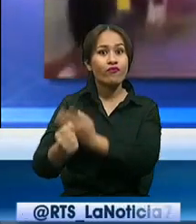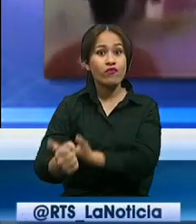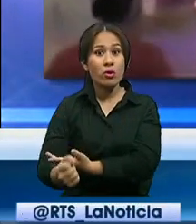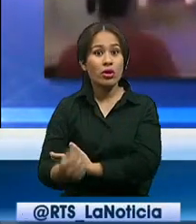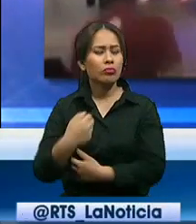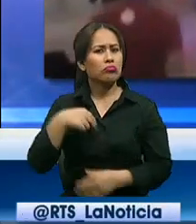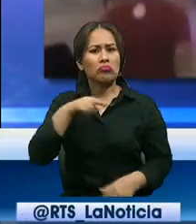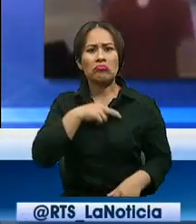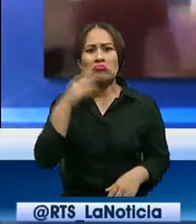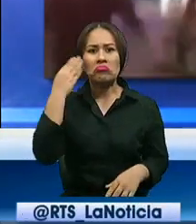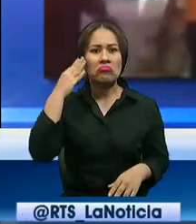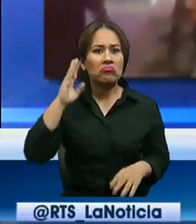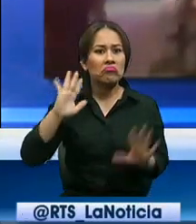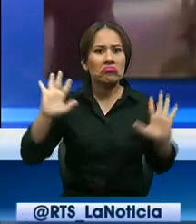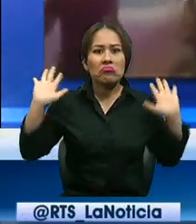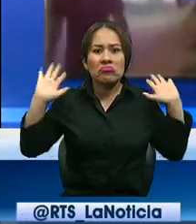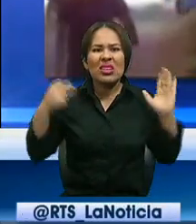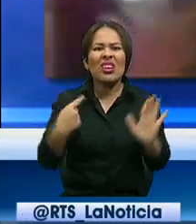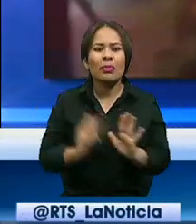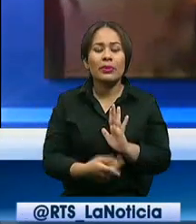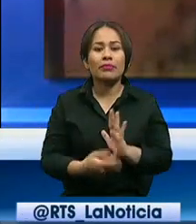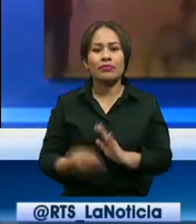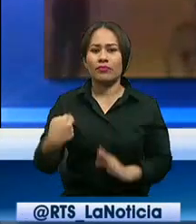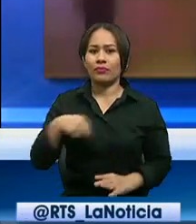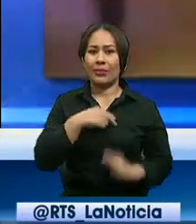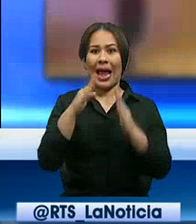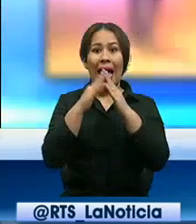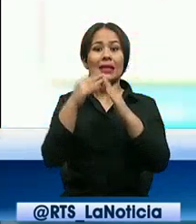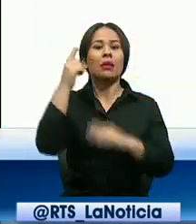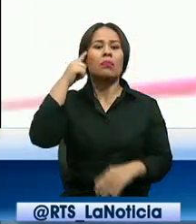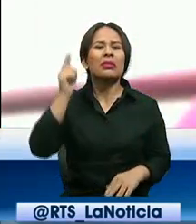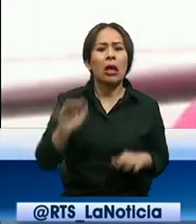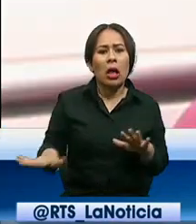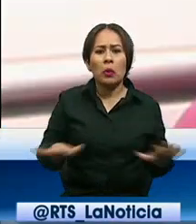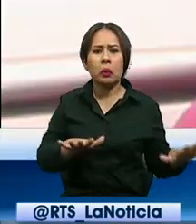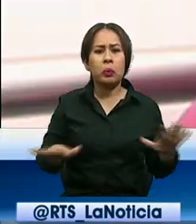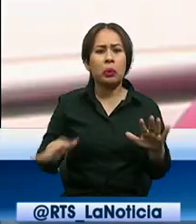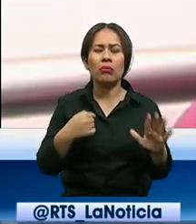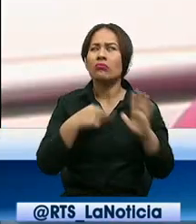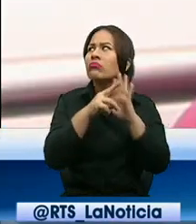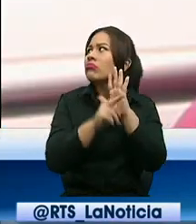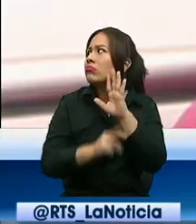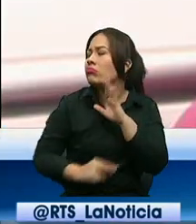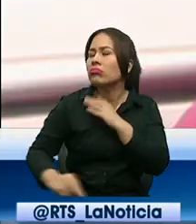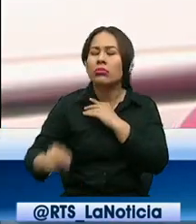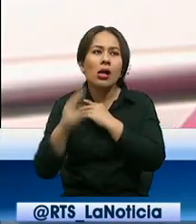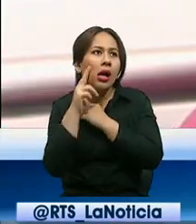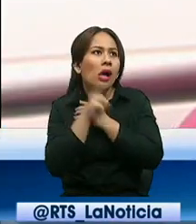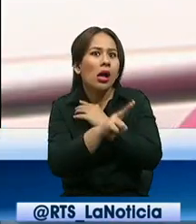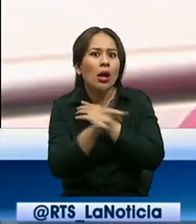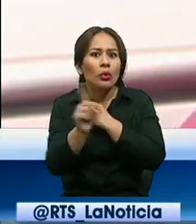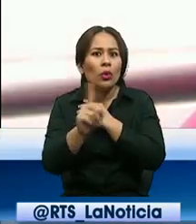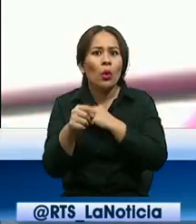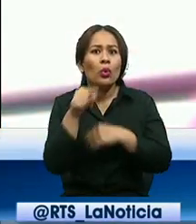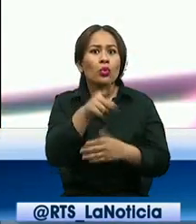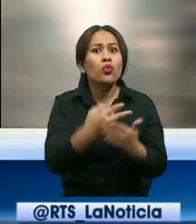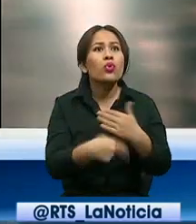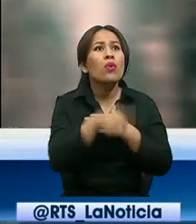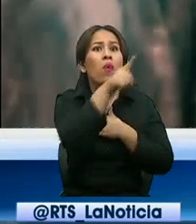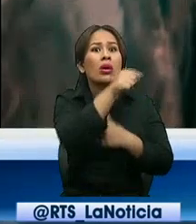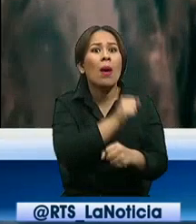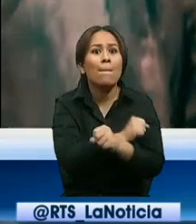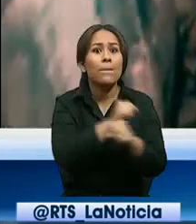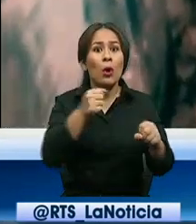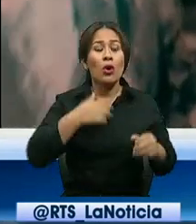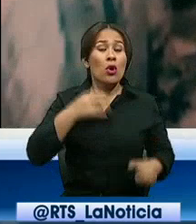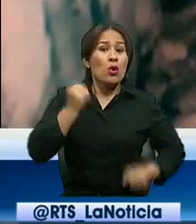sin saber nosotros, ella me dice, bajémonos de la casa porque es temblor. Hasta cuando me dijeron que era Carlos el que estaba en la explosión, ahí